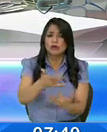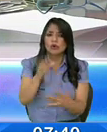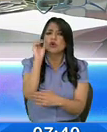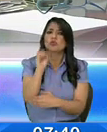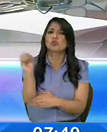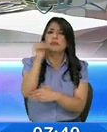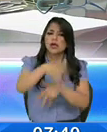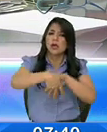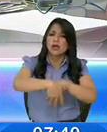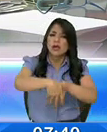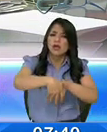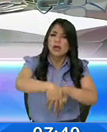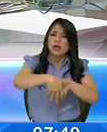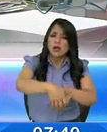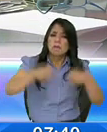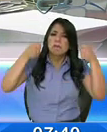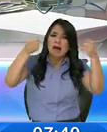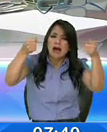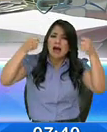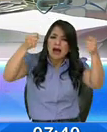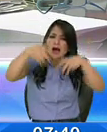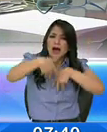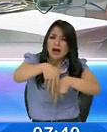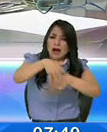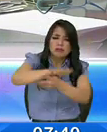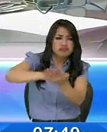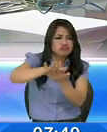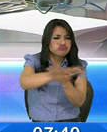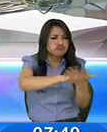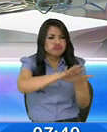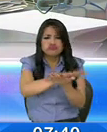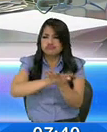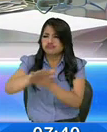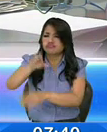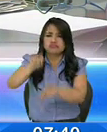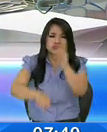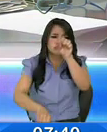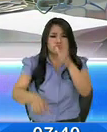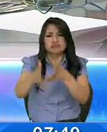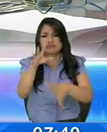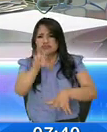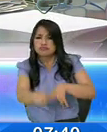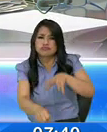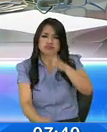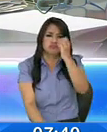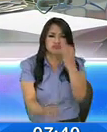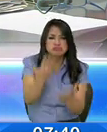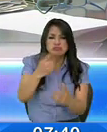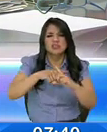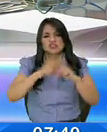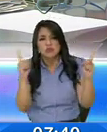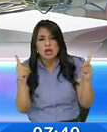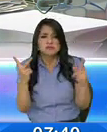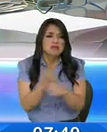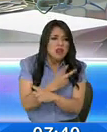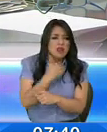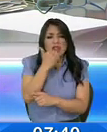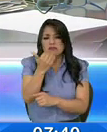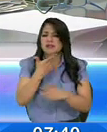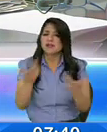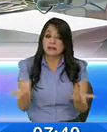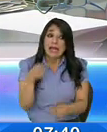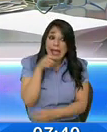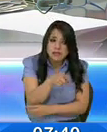octubre con ese con esa gran protesta que se dio que después devino en vandalismo en